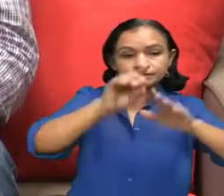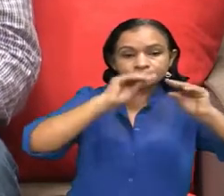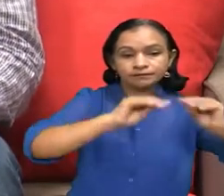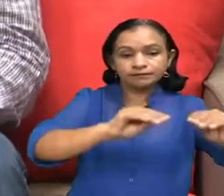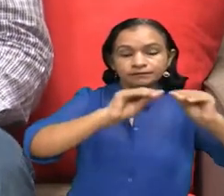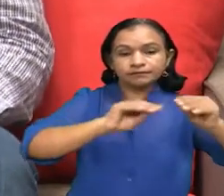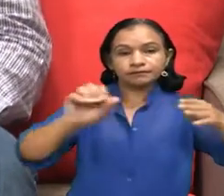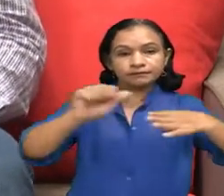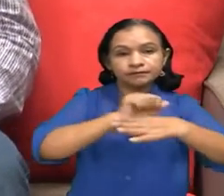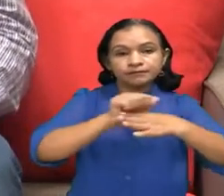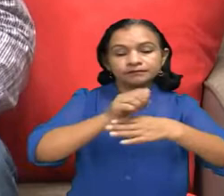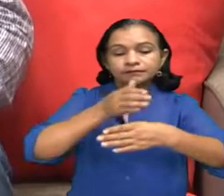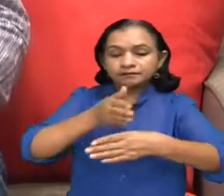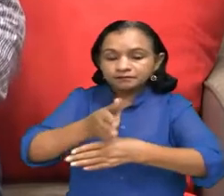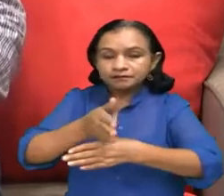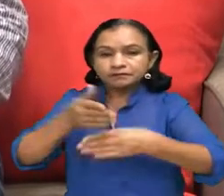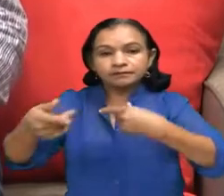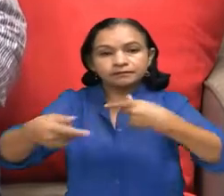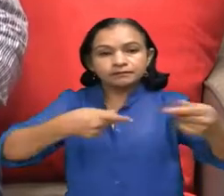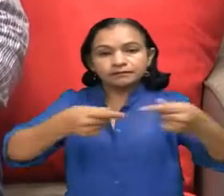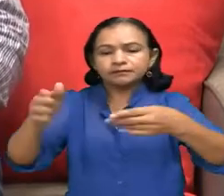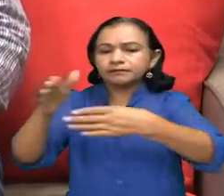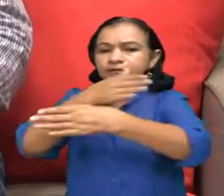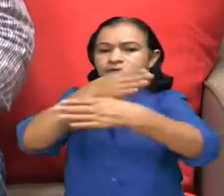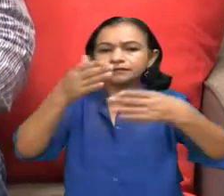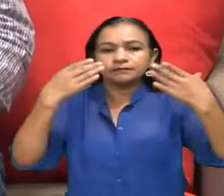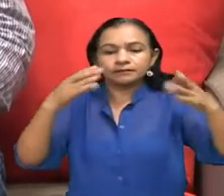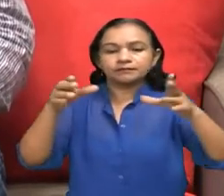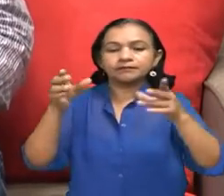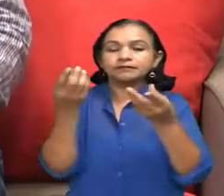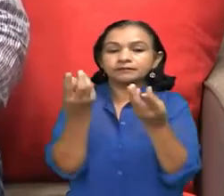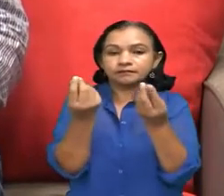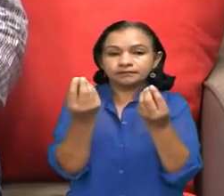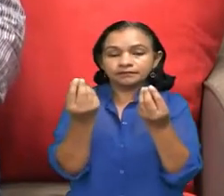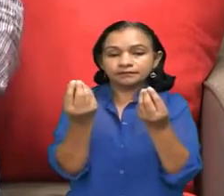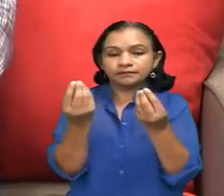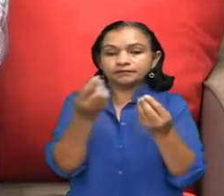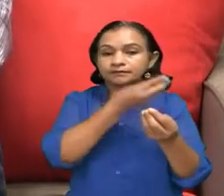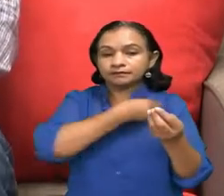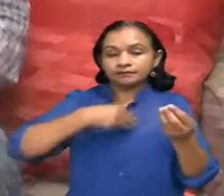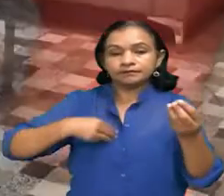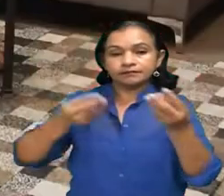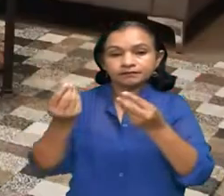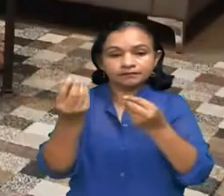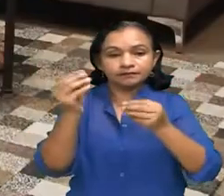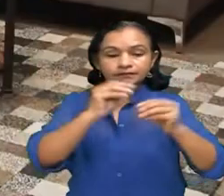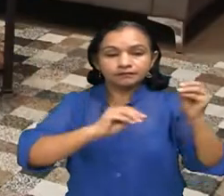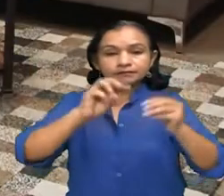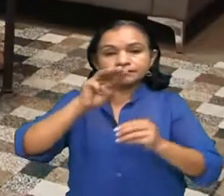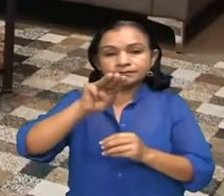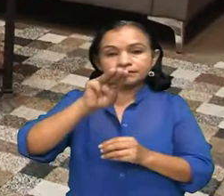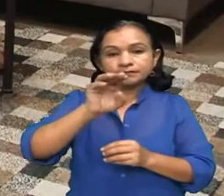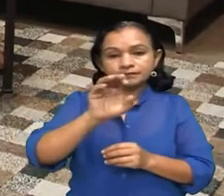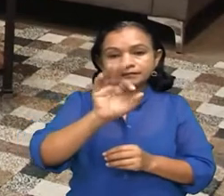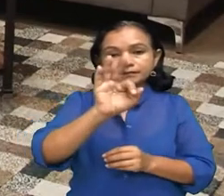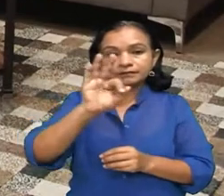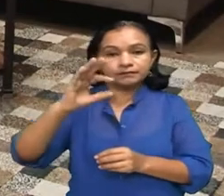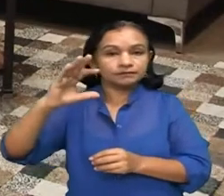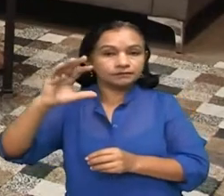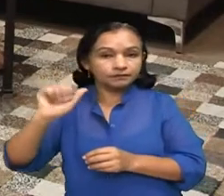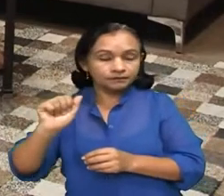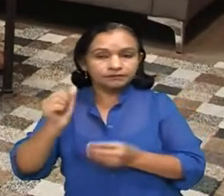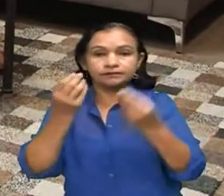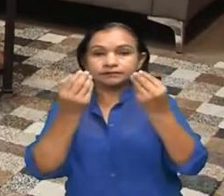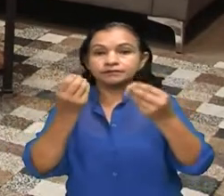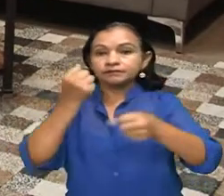Promoción de Talleres y Pequeños Negocios del Ministerio de la Economía Familiar. Un nombre bastante largo, pero también entiendo que es por el dinamismo y la cantidad de